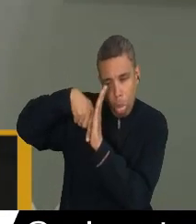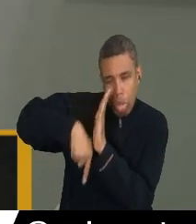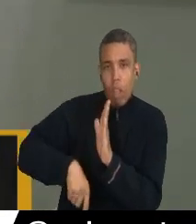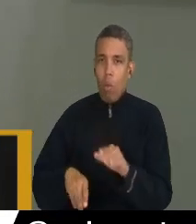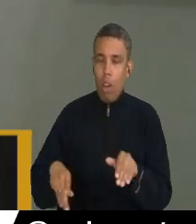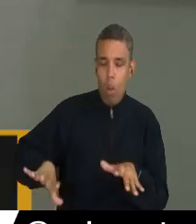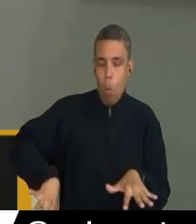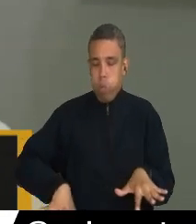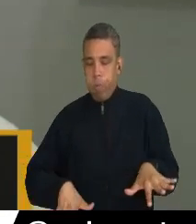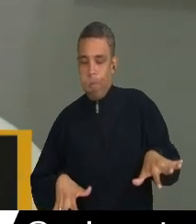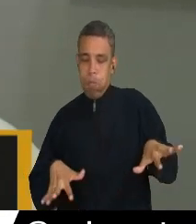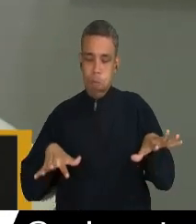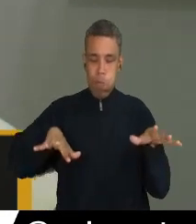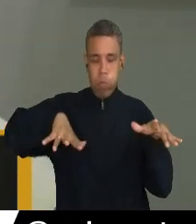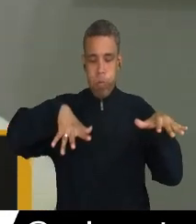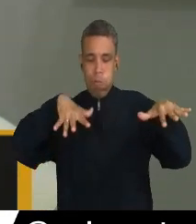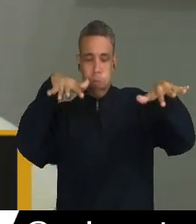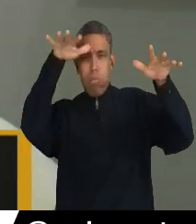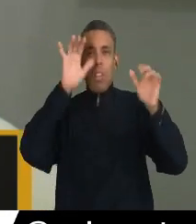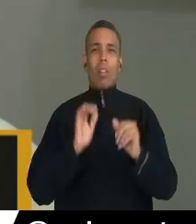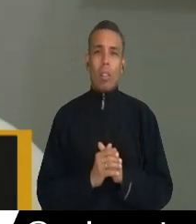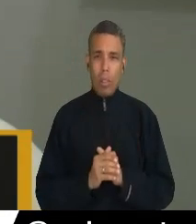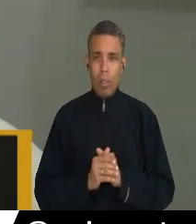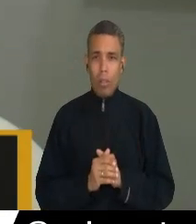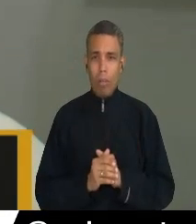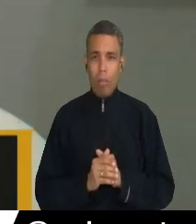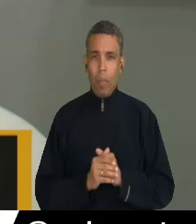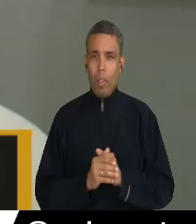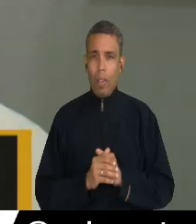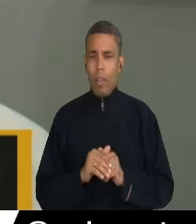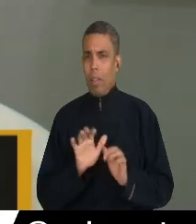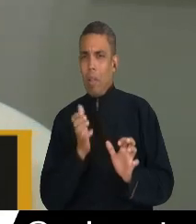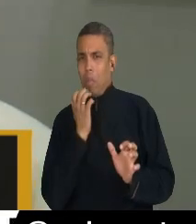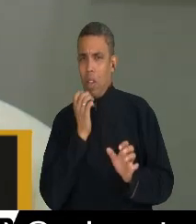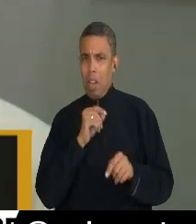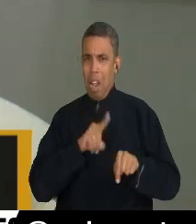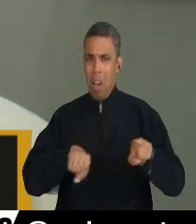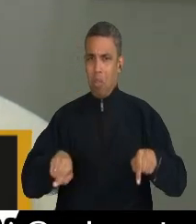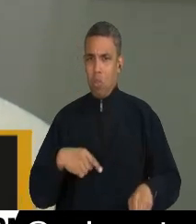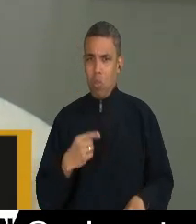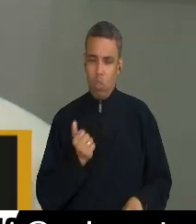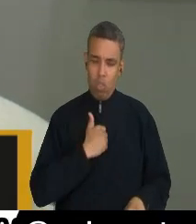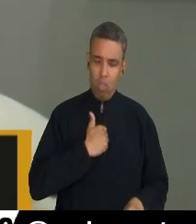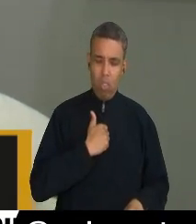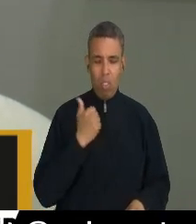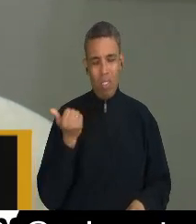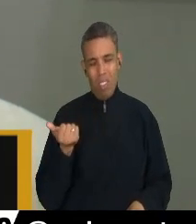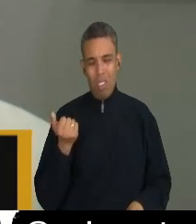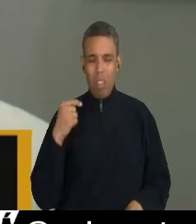se suicida es porque está enferma mentalmente. Ninguna persona sana se suicida.